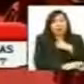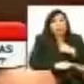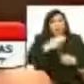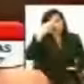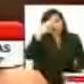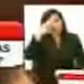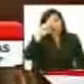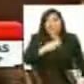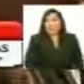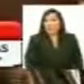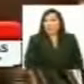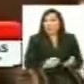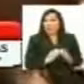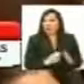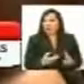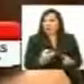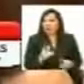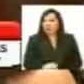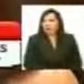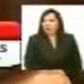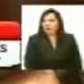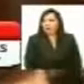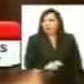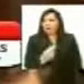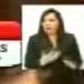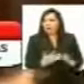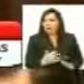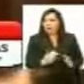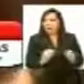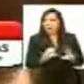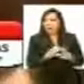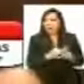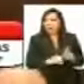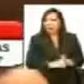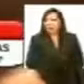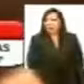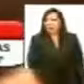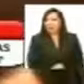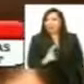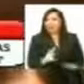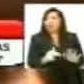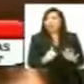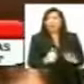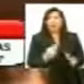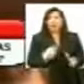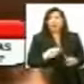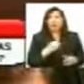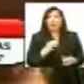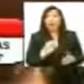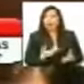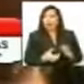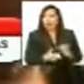materia de transparencia y anticorrupción. 2015, reforma constitucional. 2016, nos tocó a